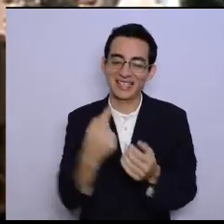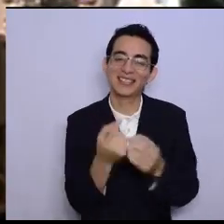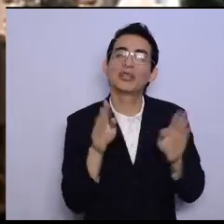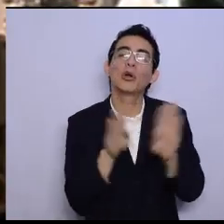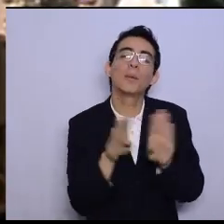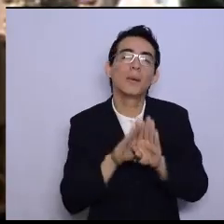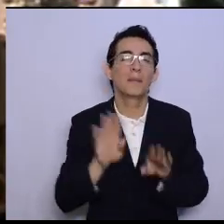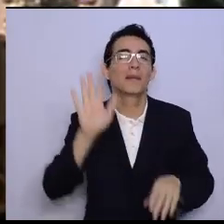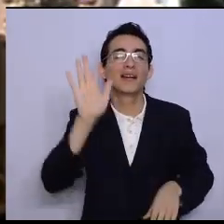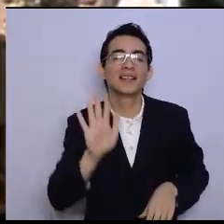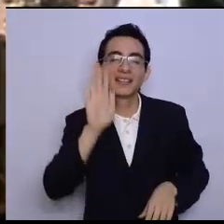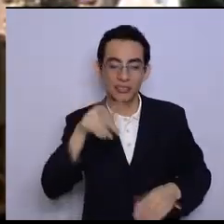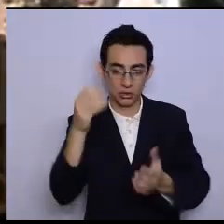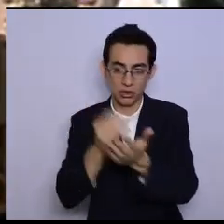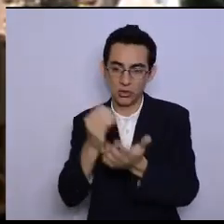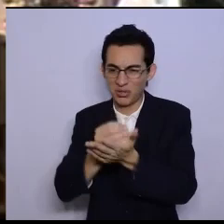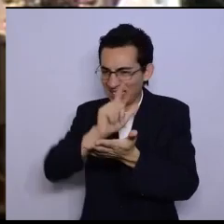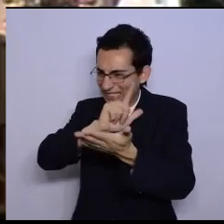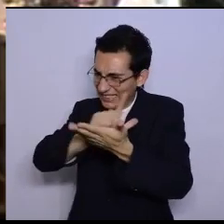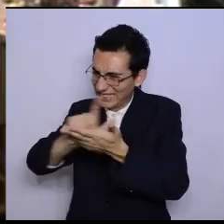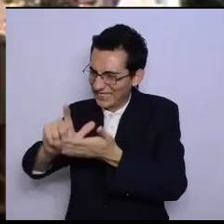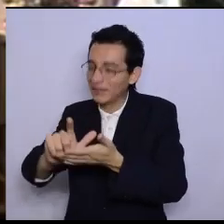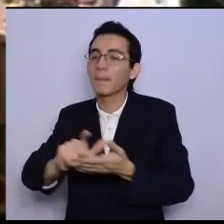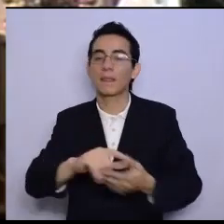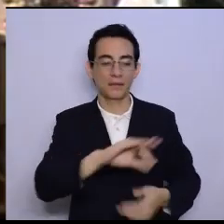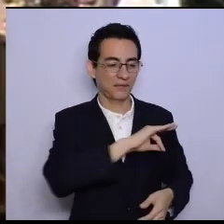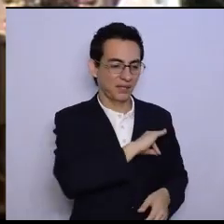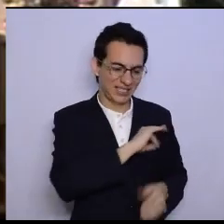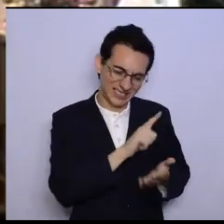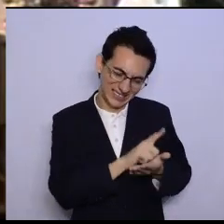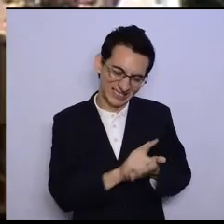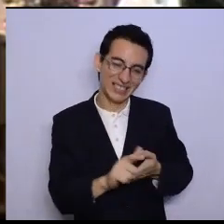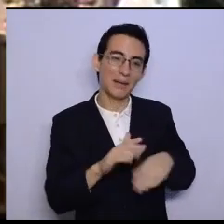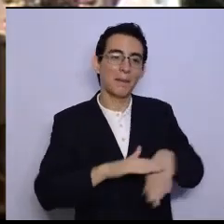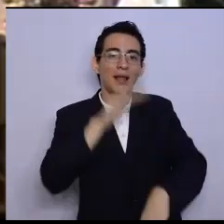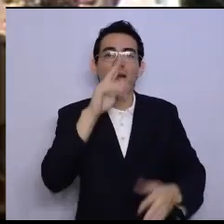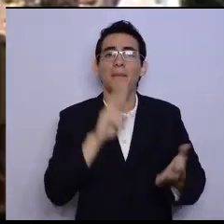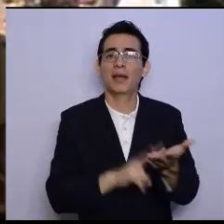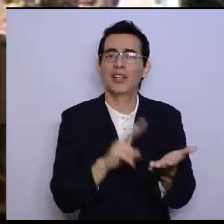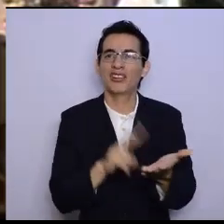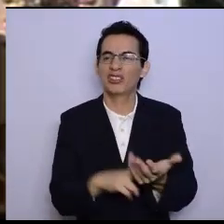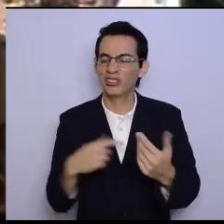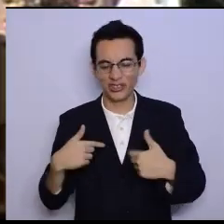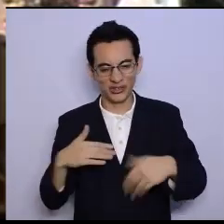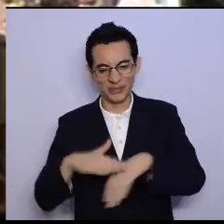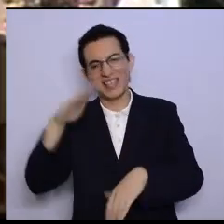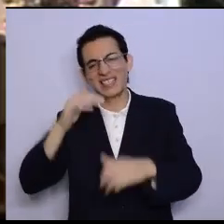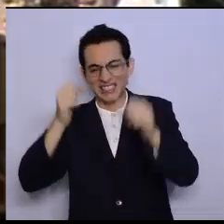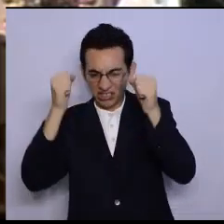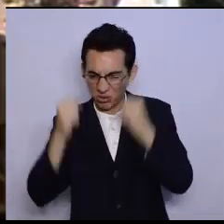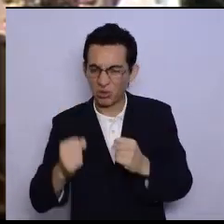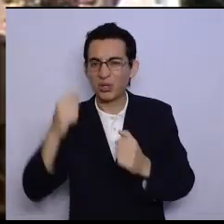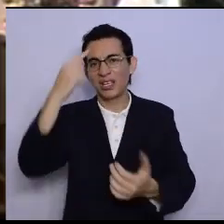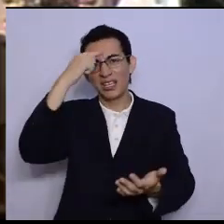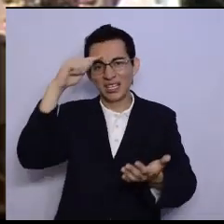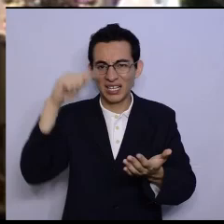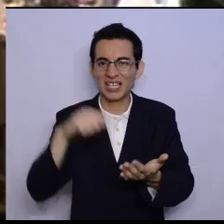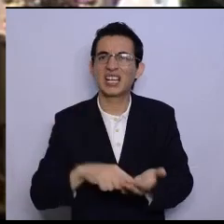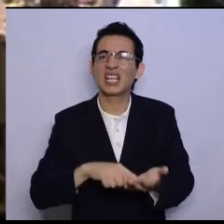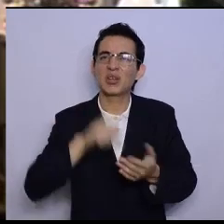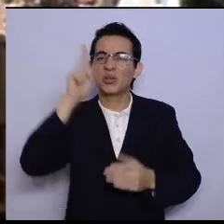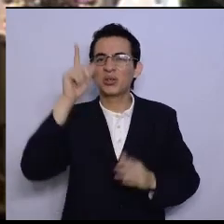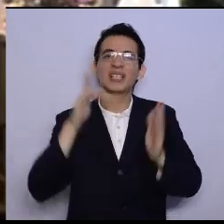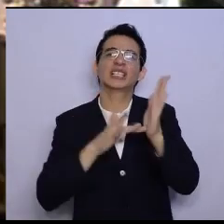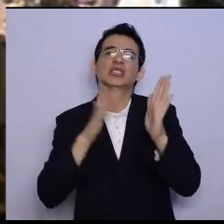será probada. Como aquel hombre que estaba, aquel artesano de la plata que estaba metiendo en el crisol la plata